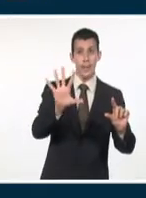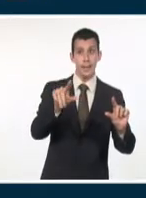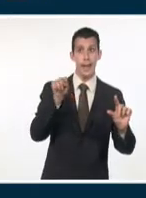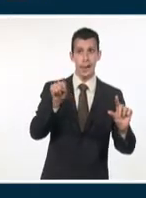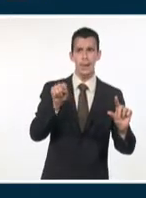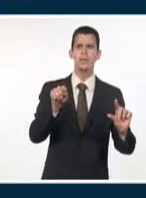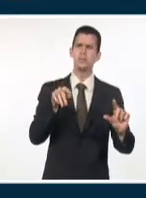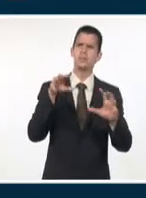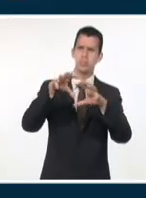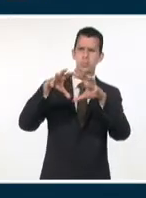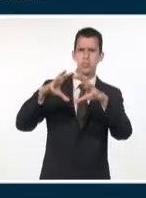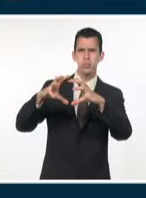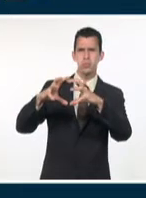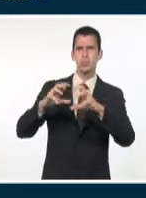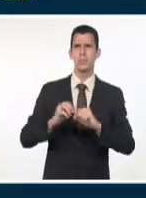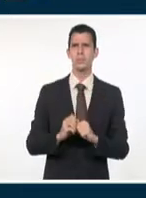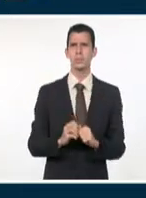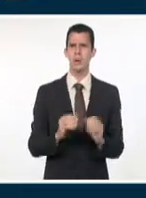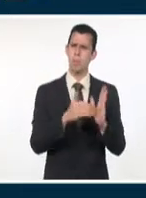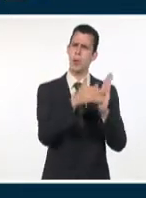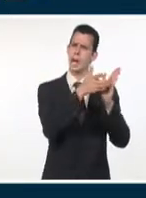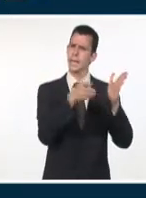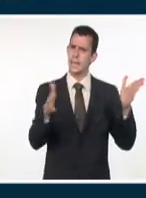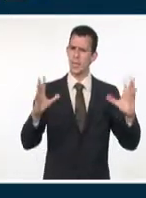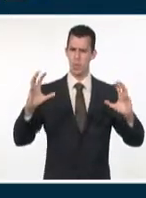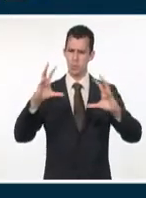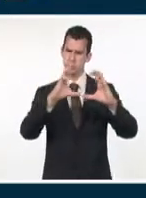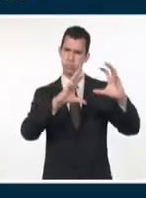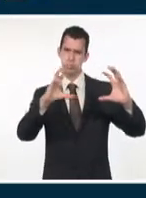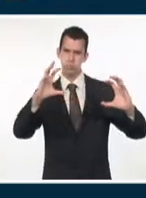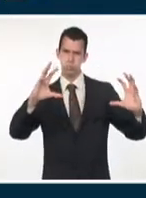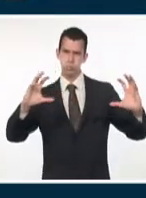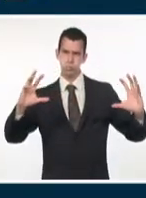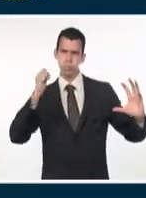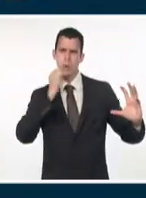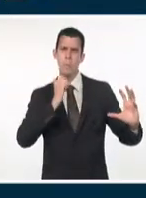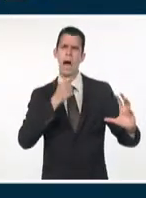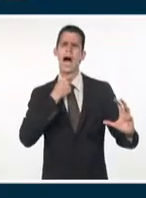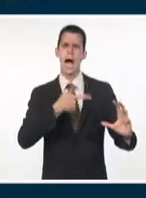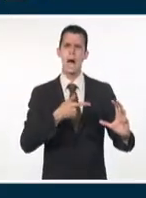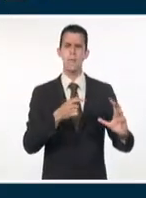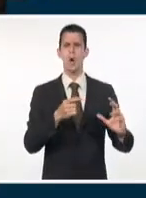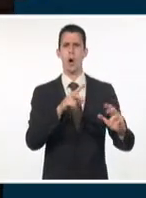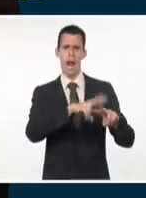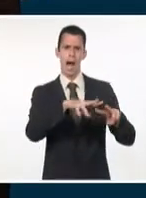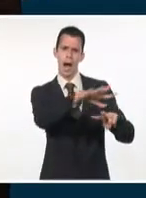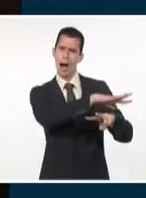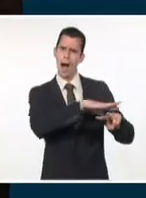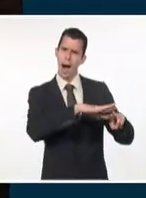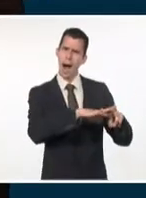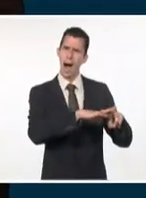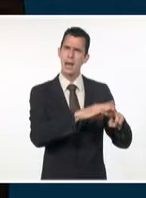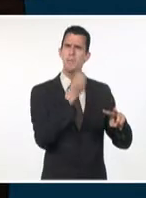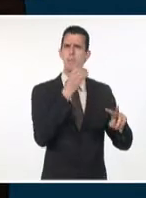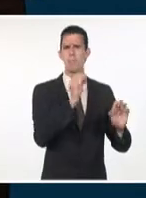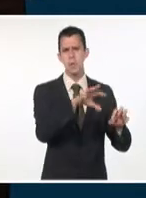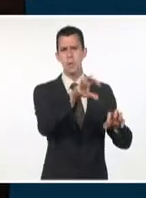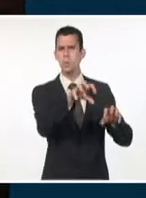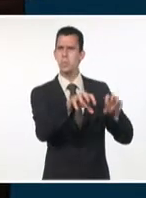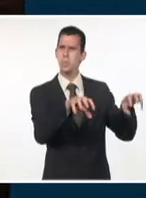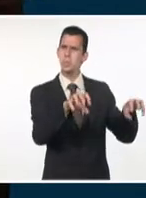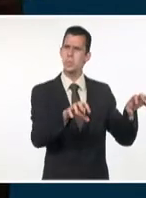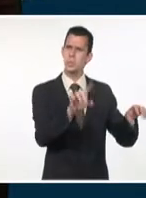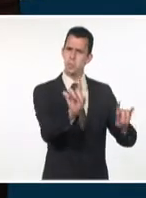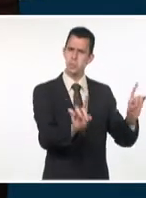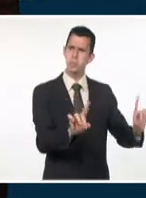nublado y se nublará en algunas localidades del interior principalmente del occidente de nuestro país con tan lados chubascos y